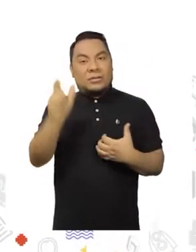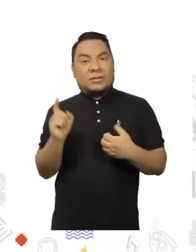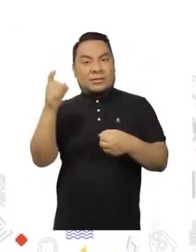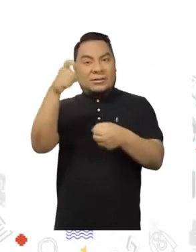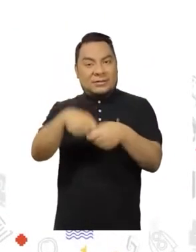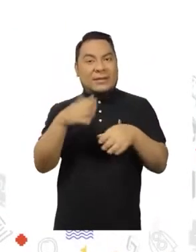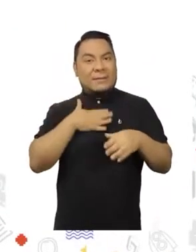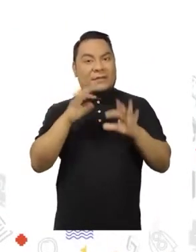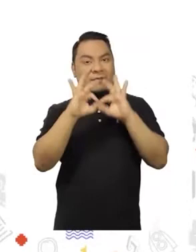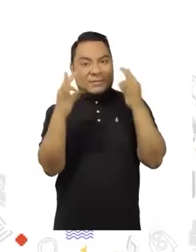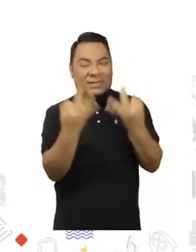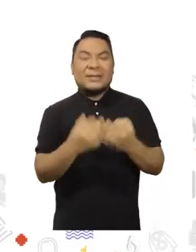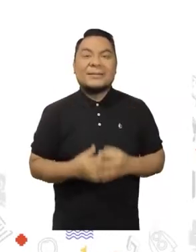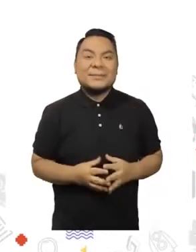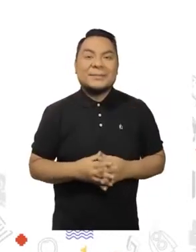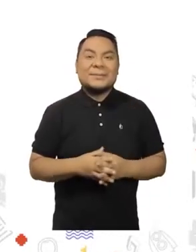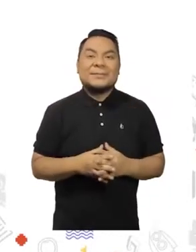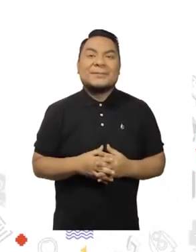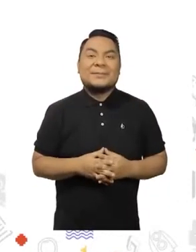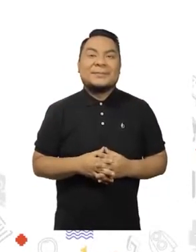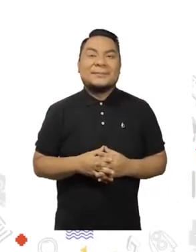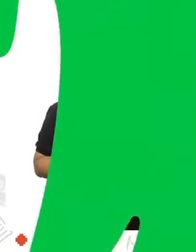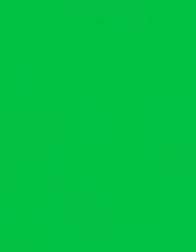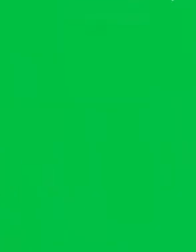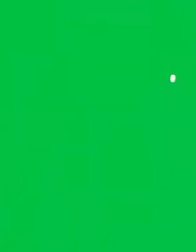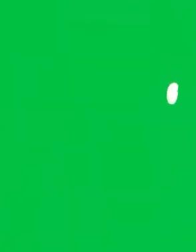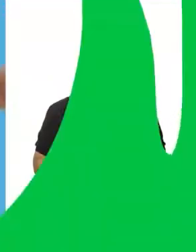tengo como integrante de mi familia.